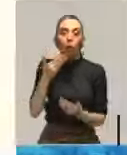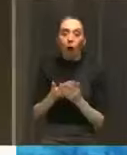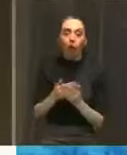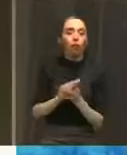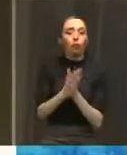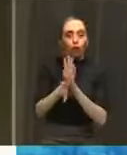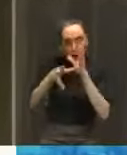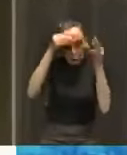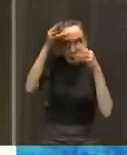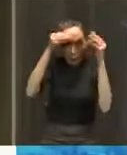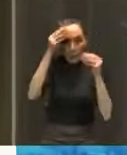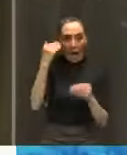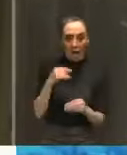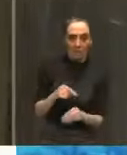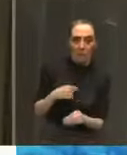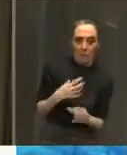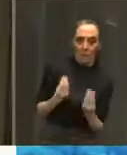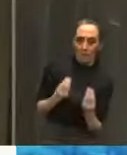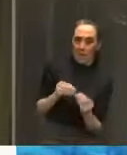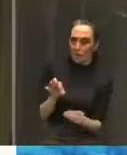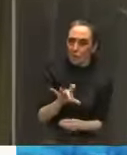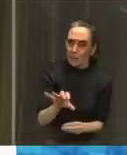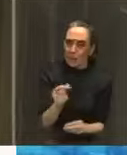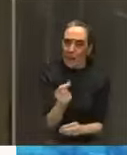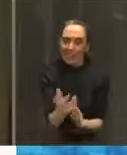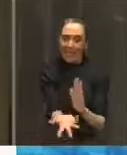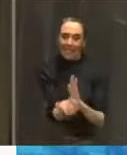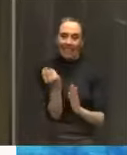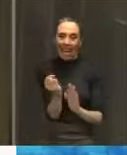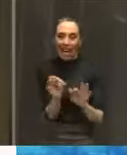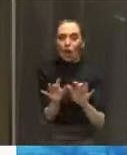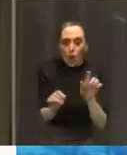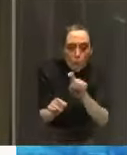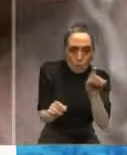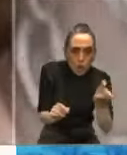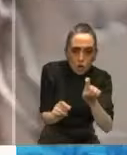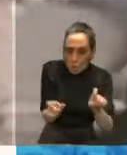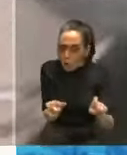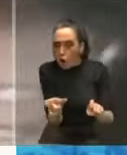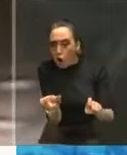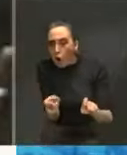aprende. Al principio tú le tenías miedo, o sea, como lo toca, qué pongo.